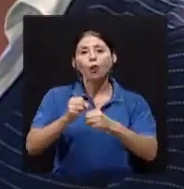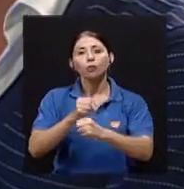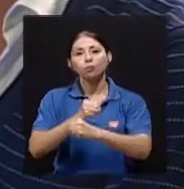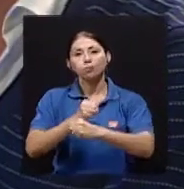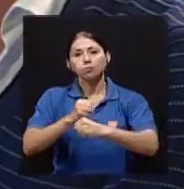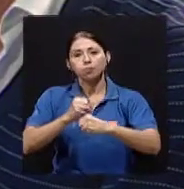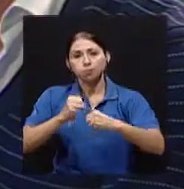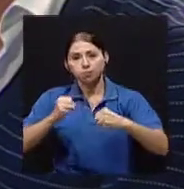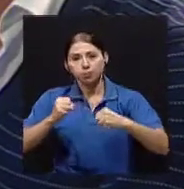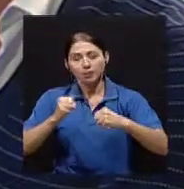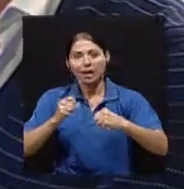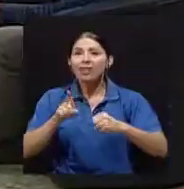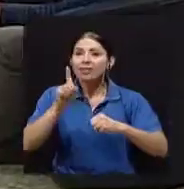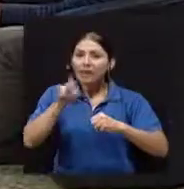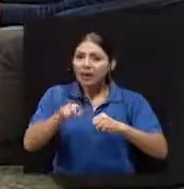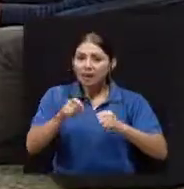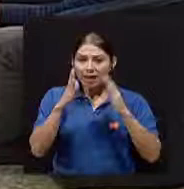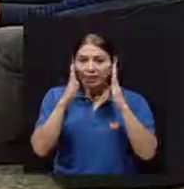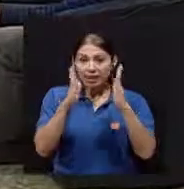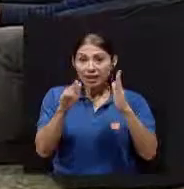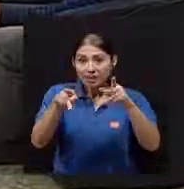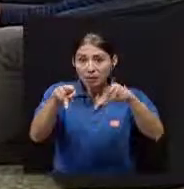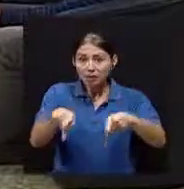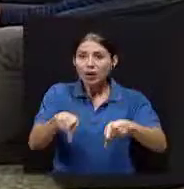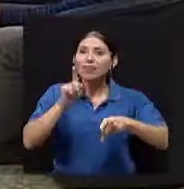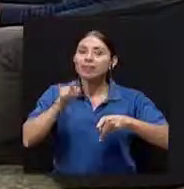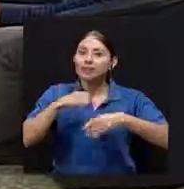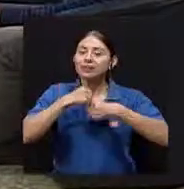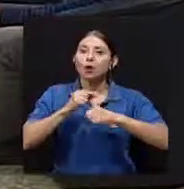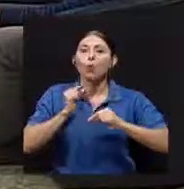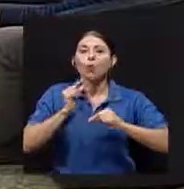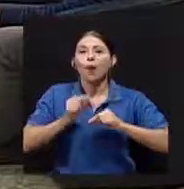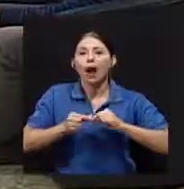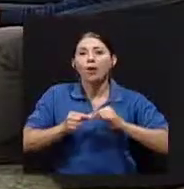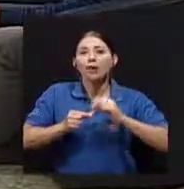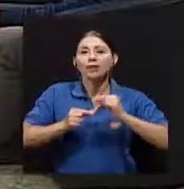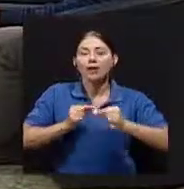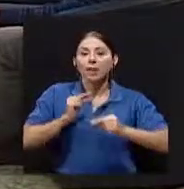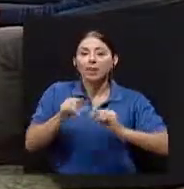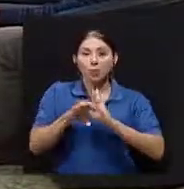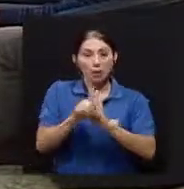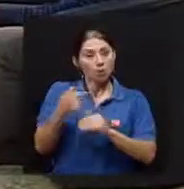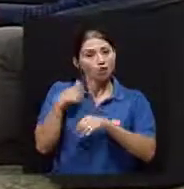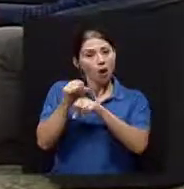sobrepeso, ¿verdad? Es hacerlo paulatinamente, ¿verdad? Digamos, si estoy acostumbrado a usar